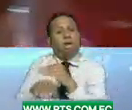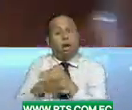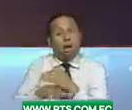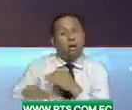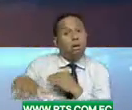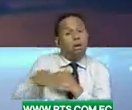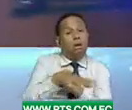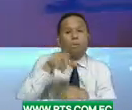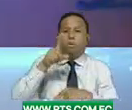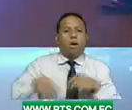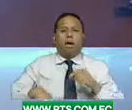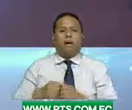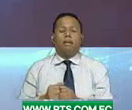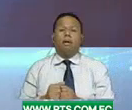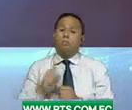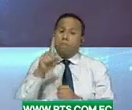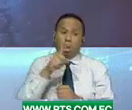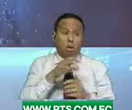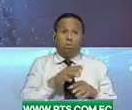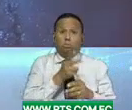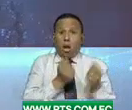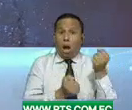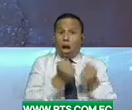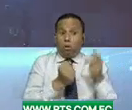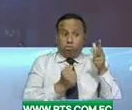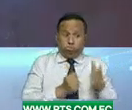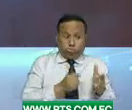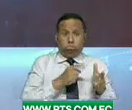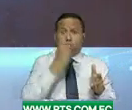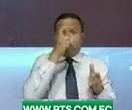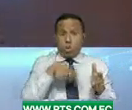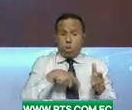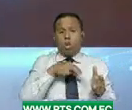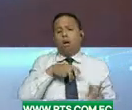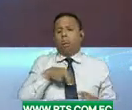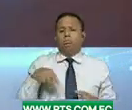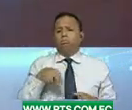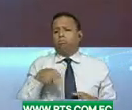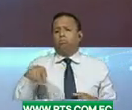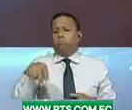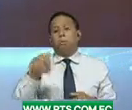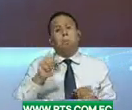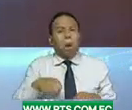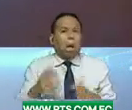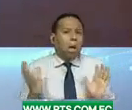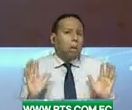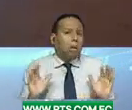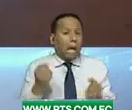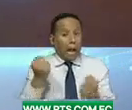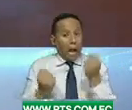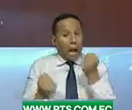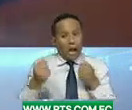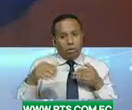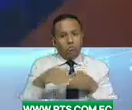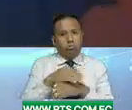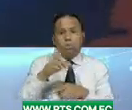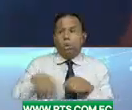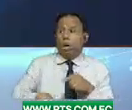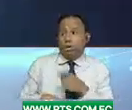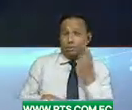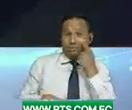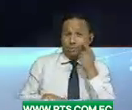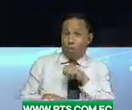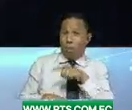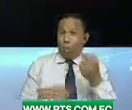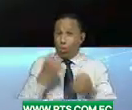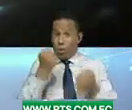embargo, peatonalmente sí. El tema es en vehículos. Están en vehículos. Este carro, en cambio, sí tiene salvoconducto. Son